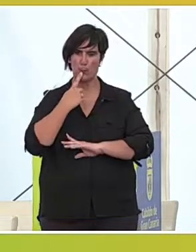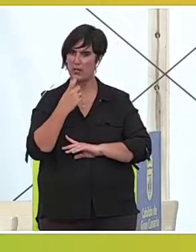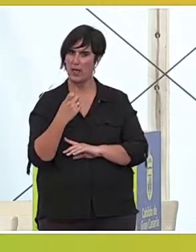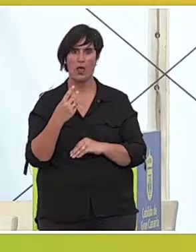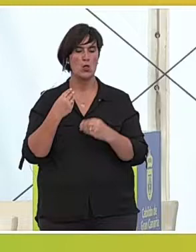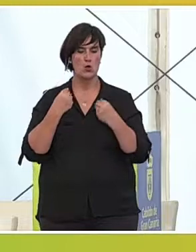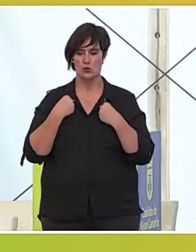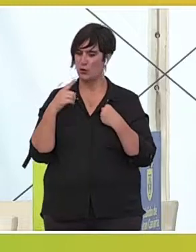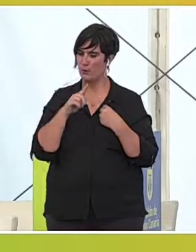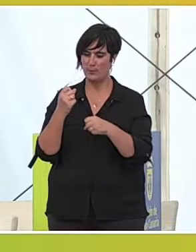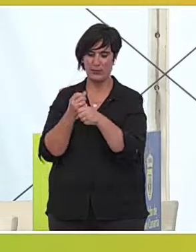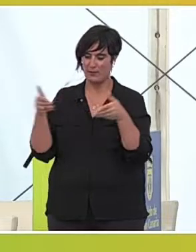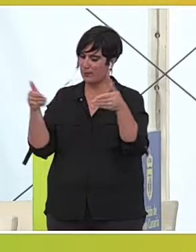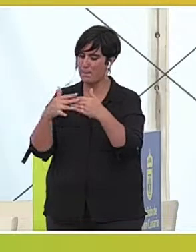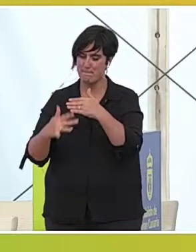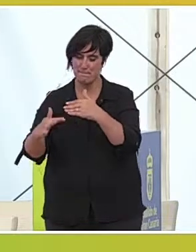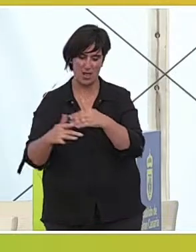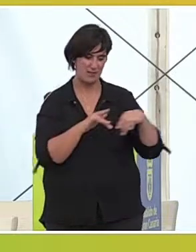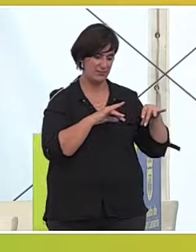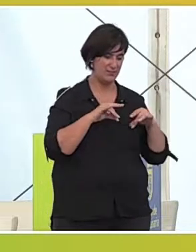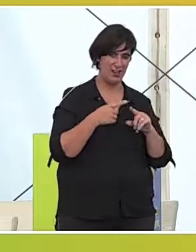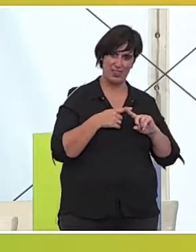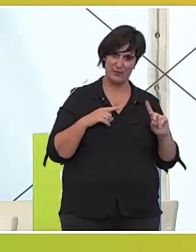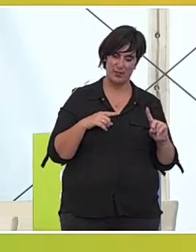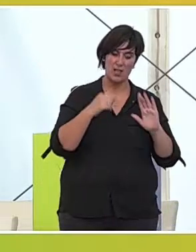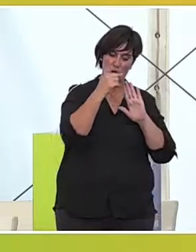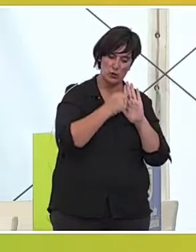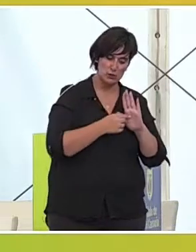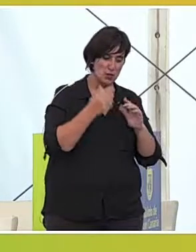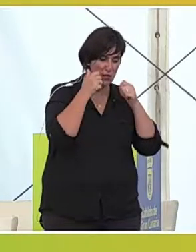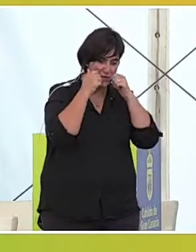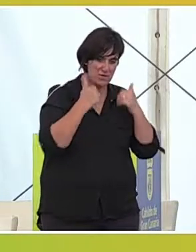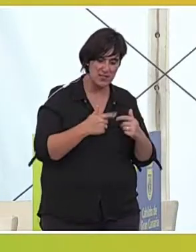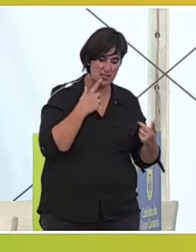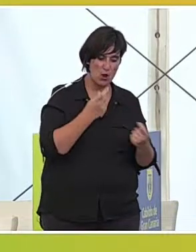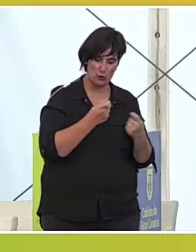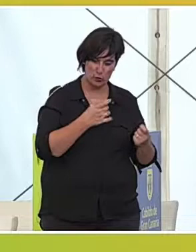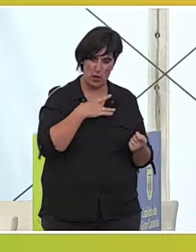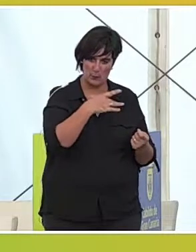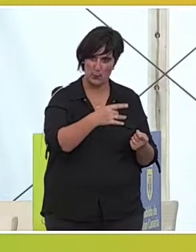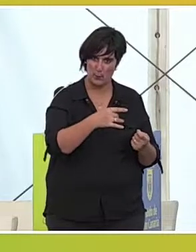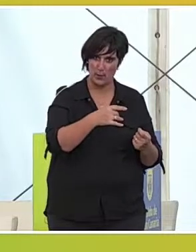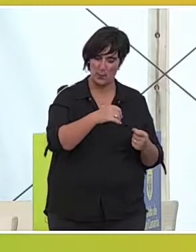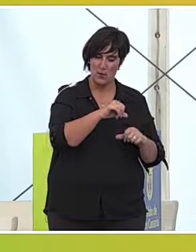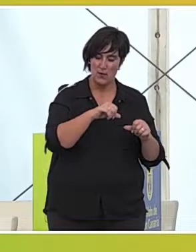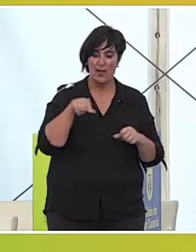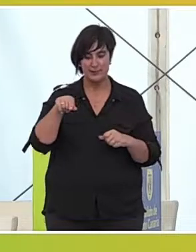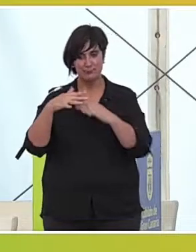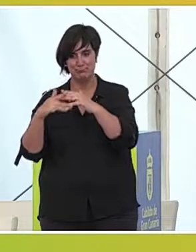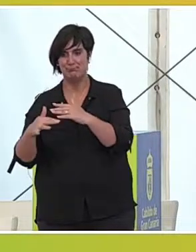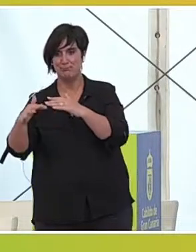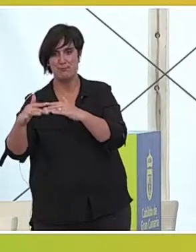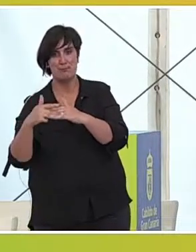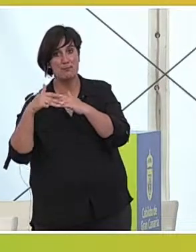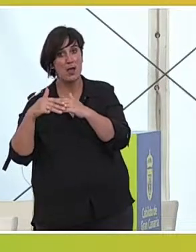trabajar en el mar que trabajar en tierra. En tierra las condiciones físicas las tenemos controladas, en el mar resulta pues, que le da